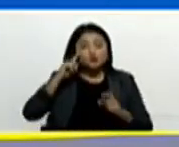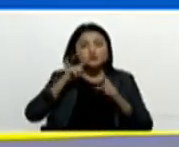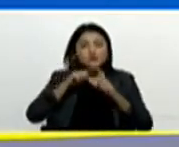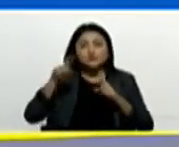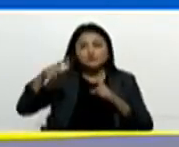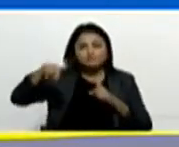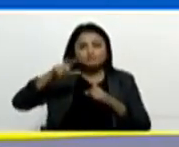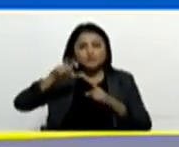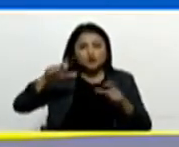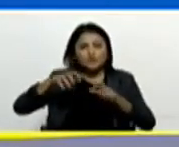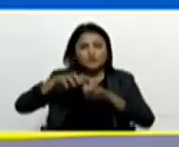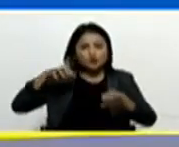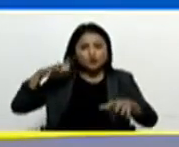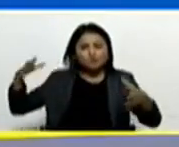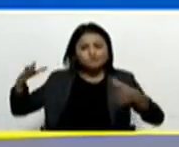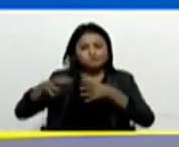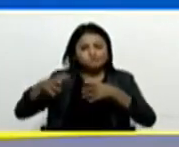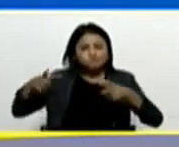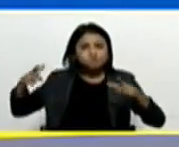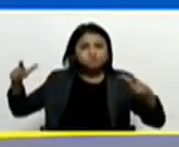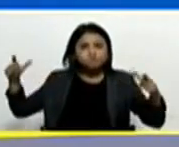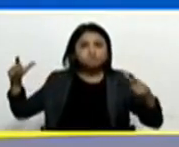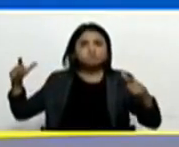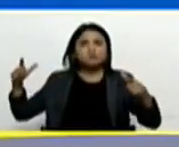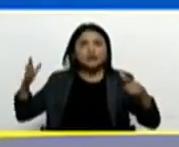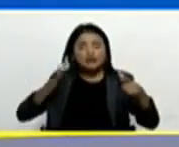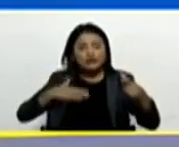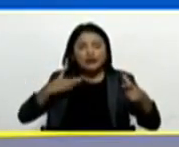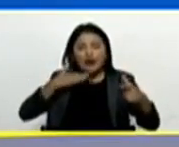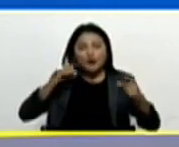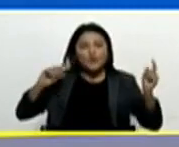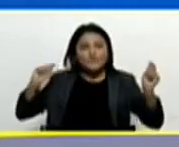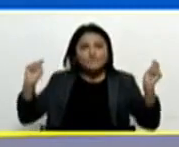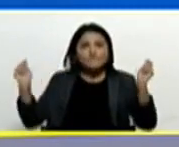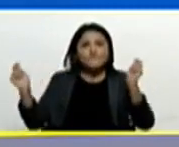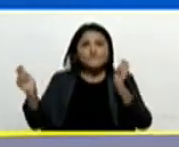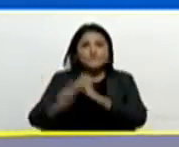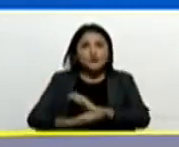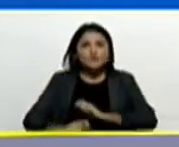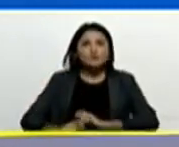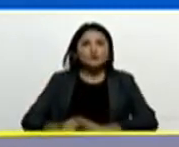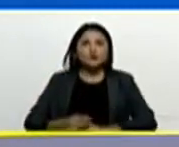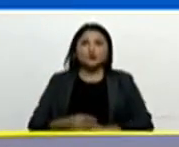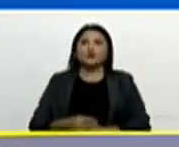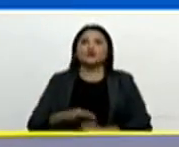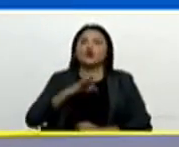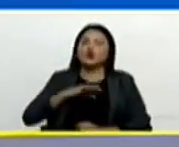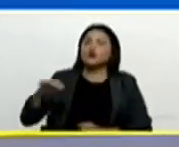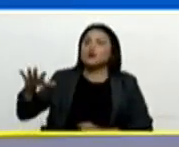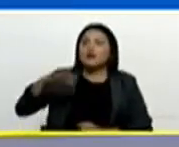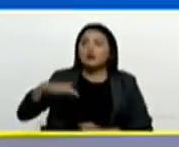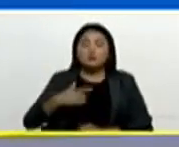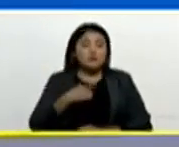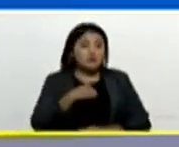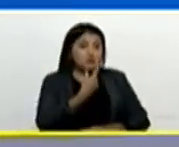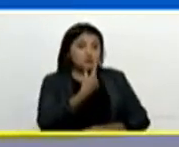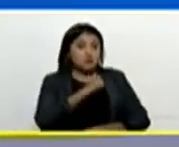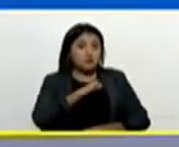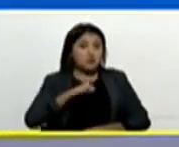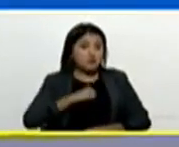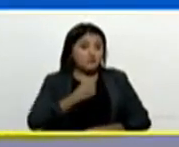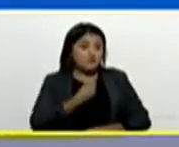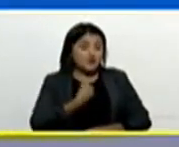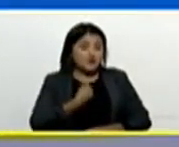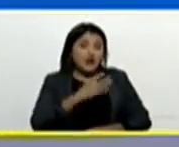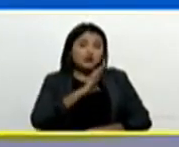gran mayoría que está a la esperanza de cambios fundamentales en la estructura de la sociedad que la vida de uno mismo. Eso nos enseñó